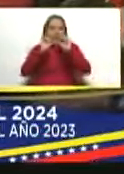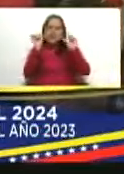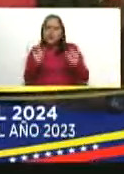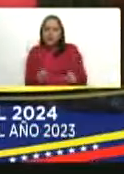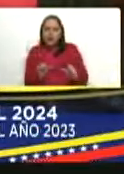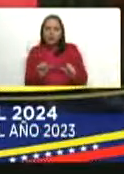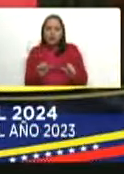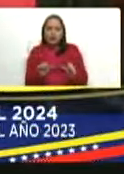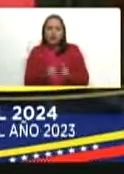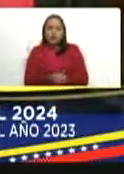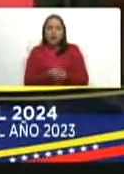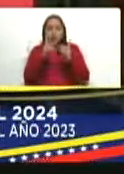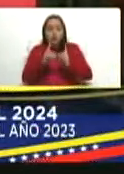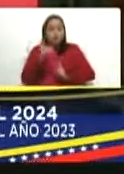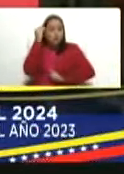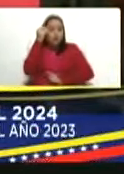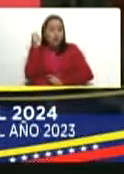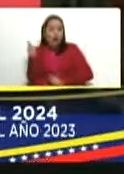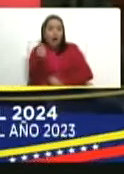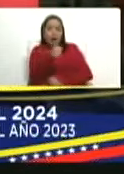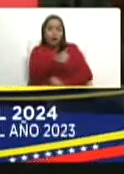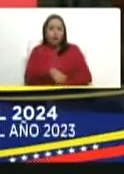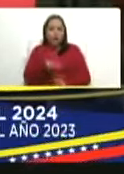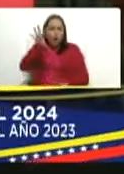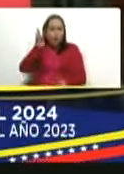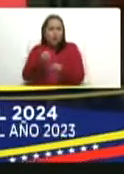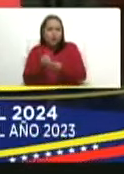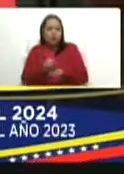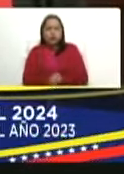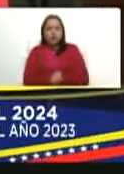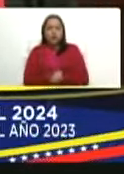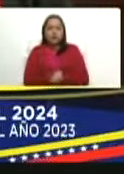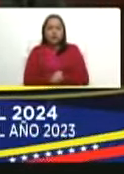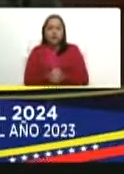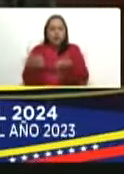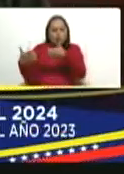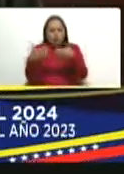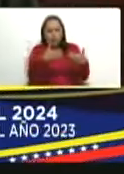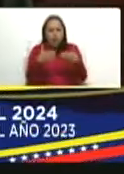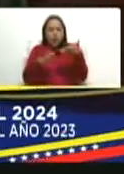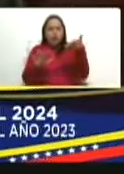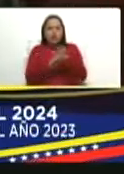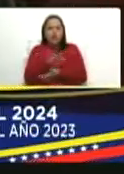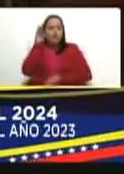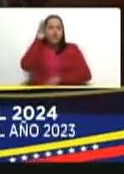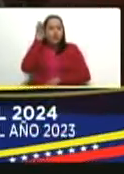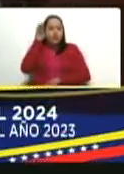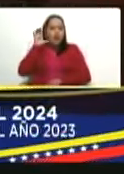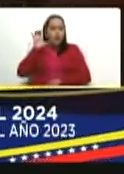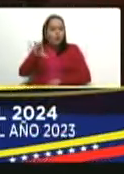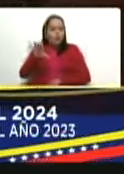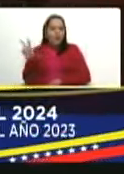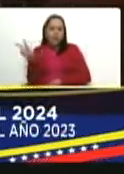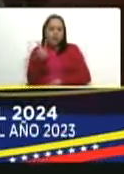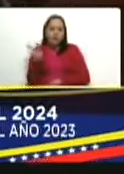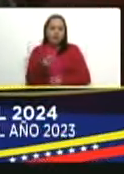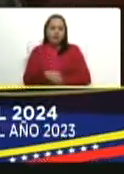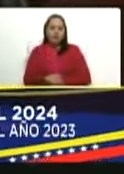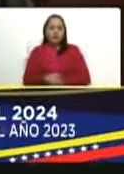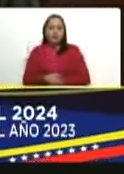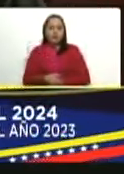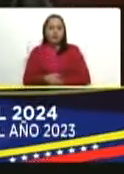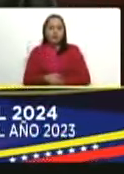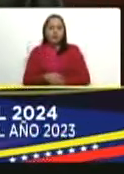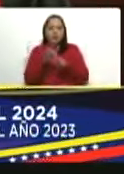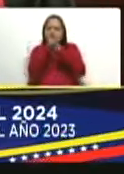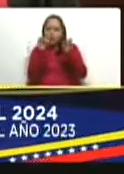de creencia. En síntesis, una lucha por el destino de nuestra república. El modelo de